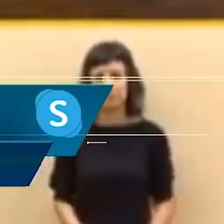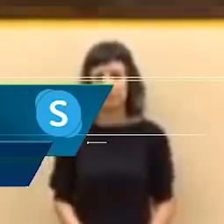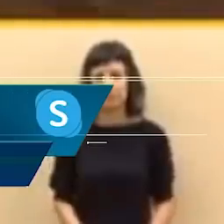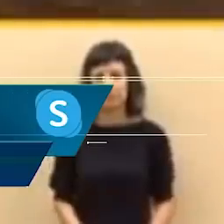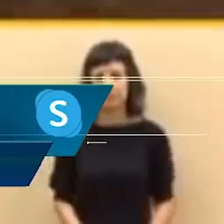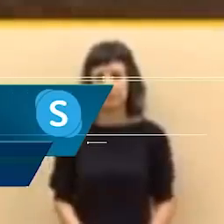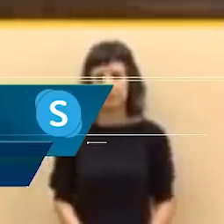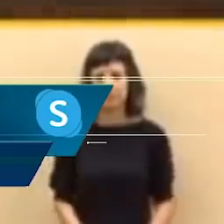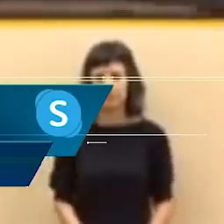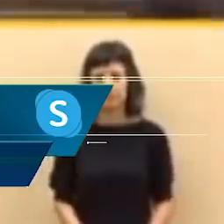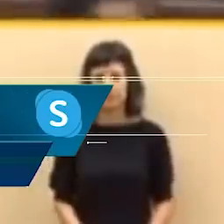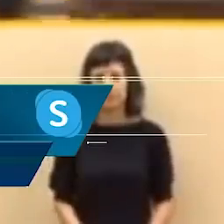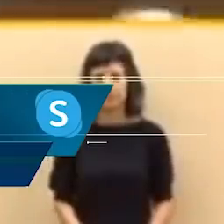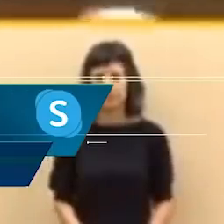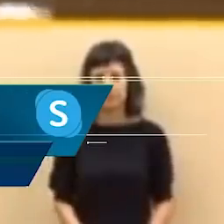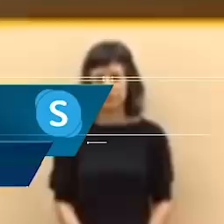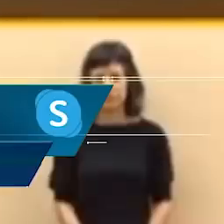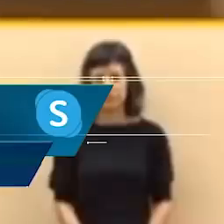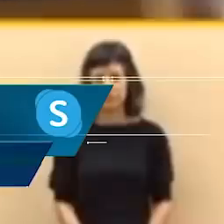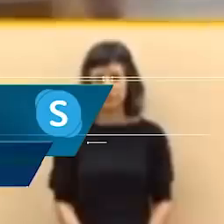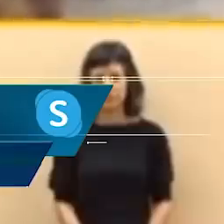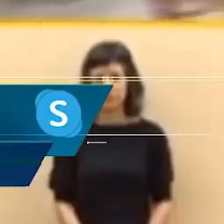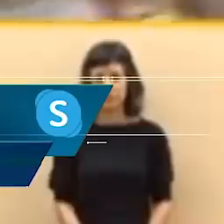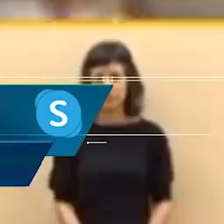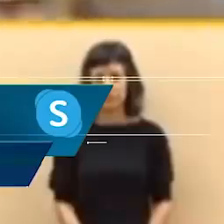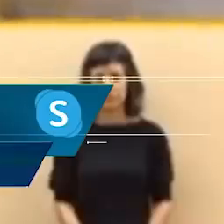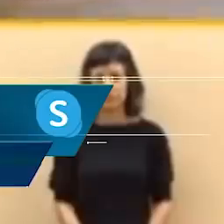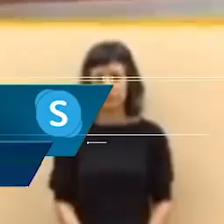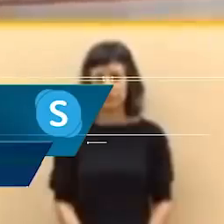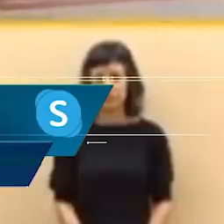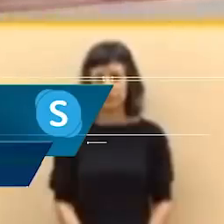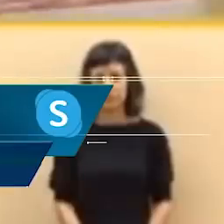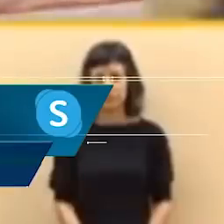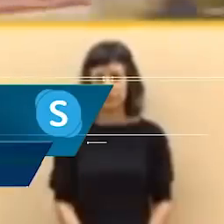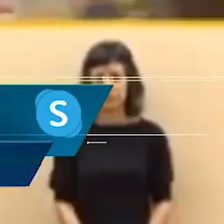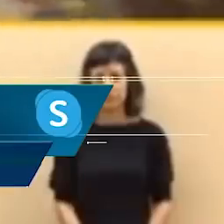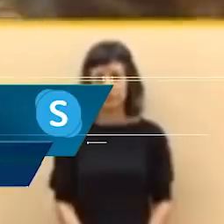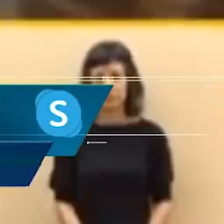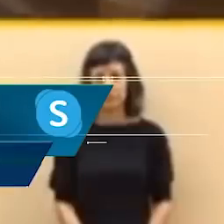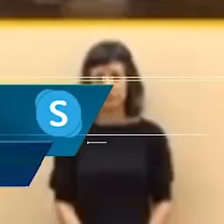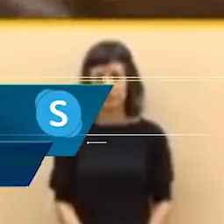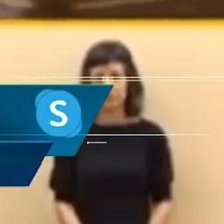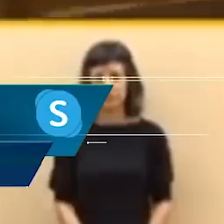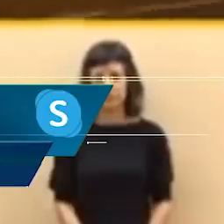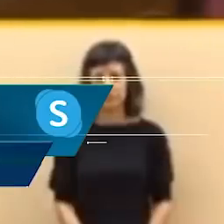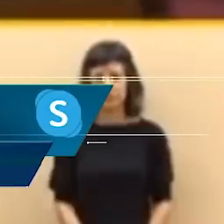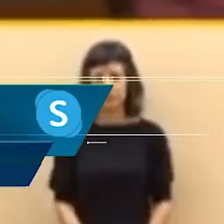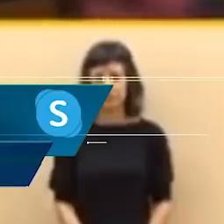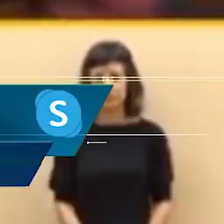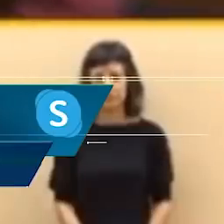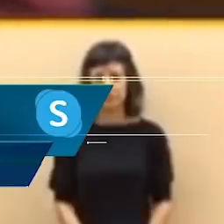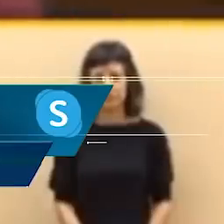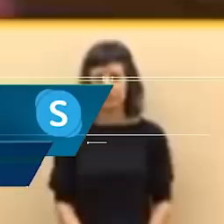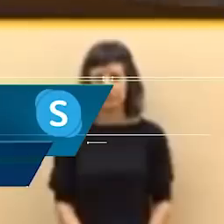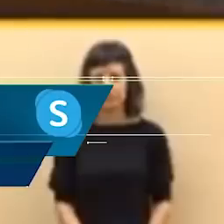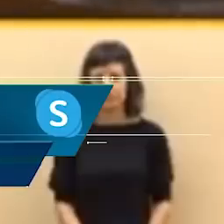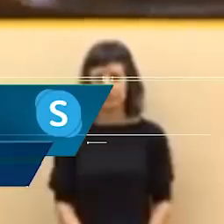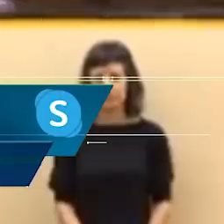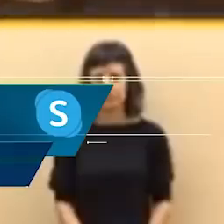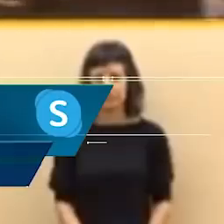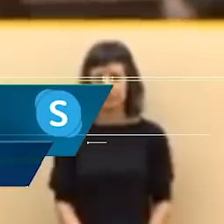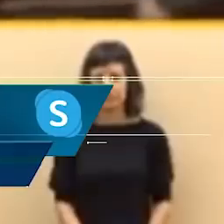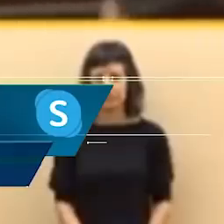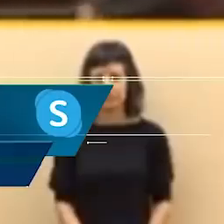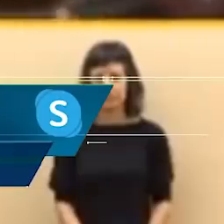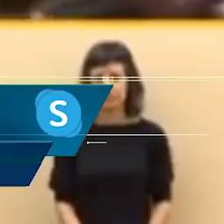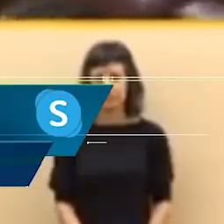algún independentista le dé por ahí o algún podem y está lo cual en fin viniendo de macarena ahora yo creo que no es que es voluntarismo más que